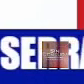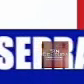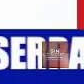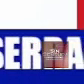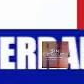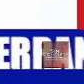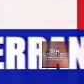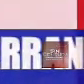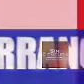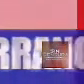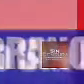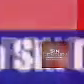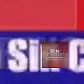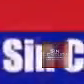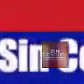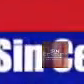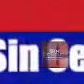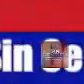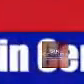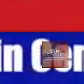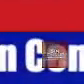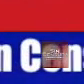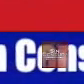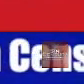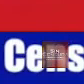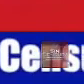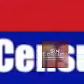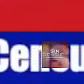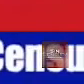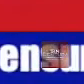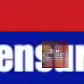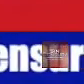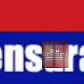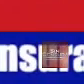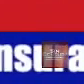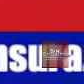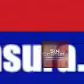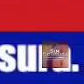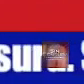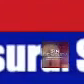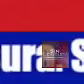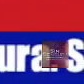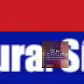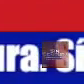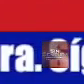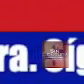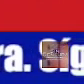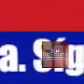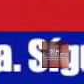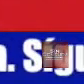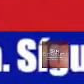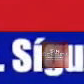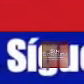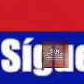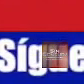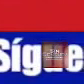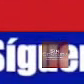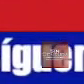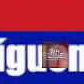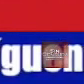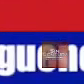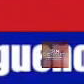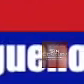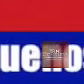matices, entidades de la República donde no pasó a mayores, donde fue un éxito, donde hubo una